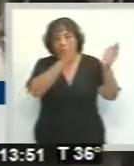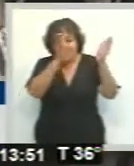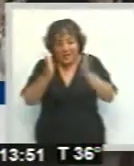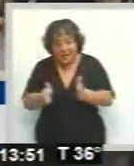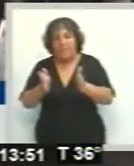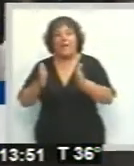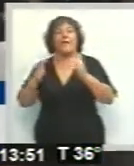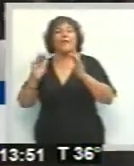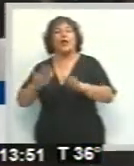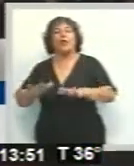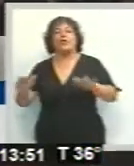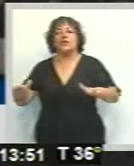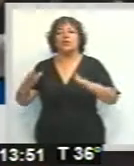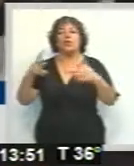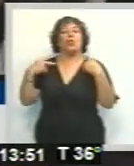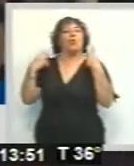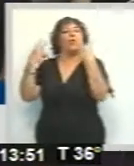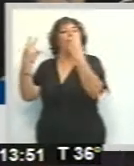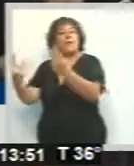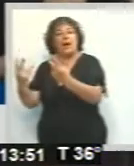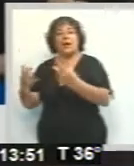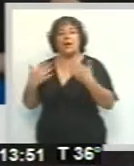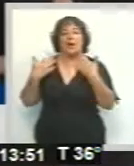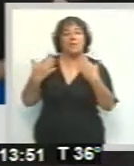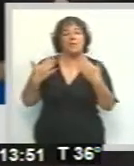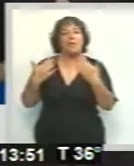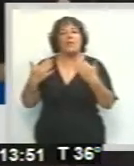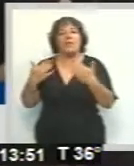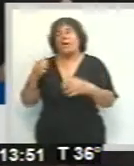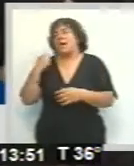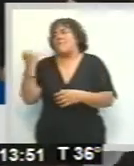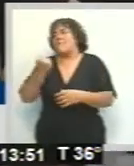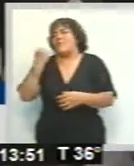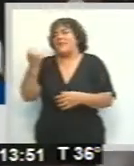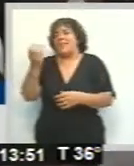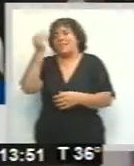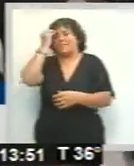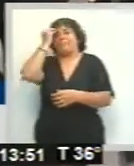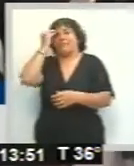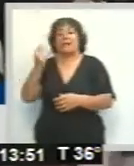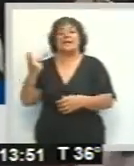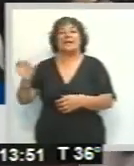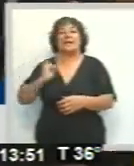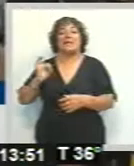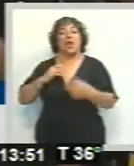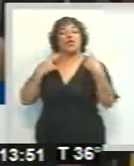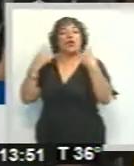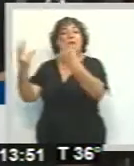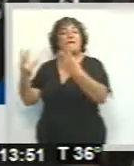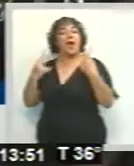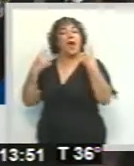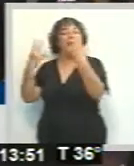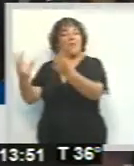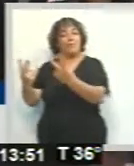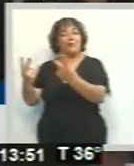chicos con una gira que podía ser notoria para ellos. De hace 3 años que estamos viajando y un